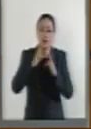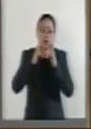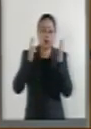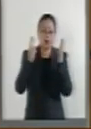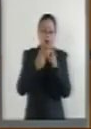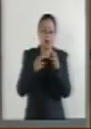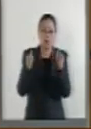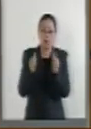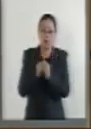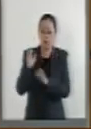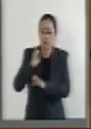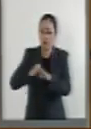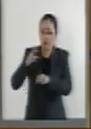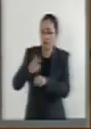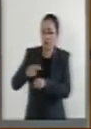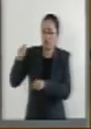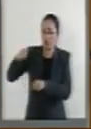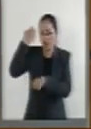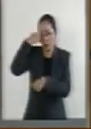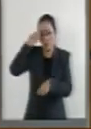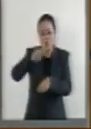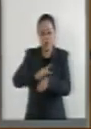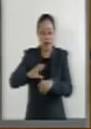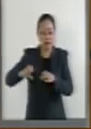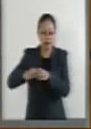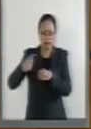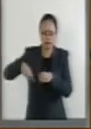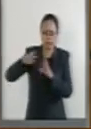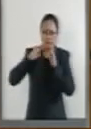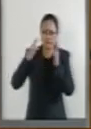los embajadores de la Comunidad Europea,